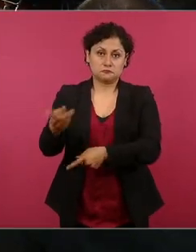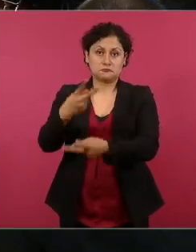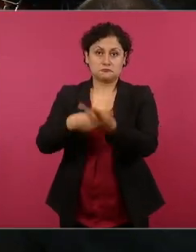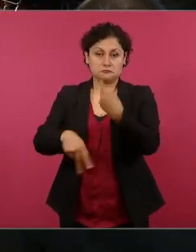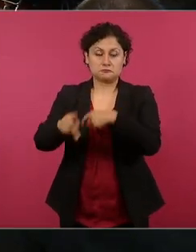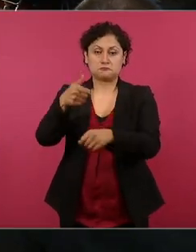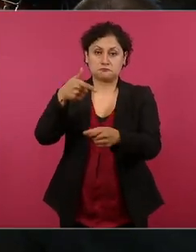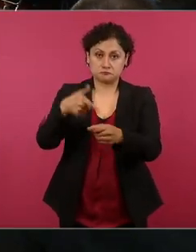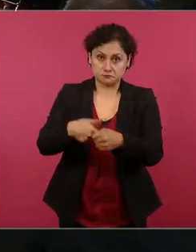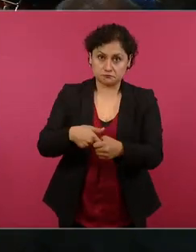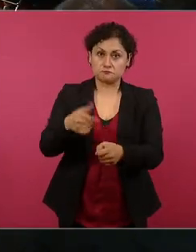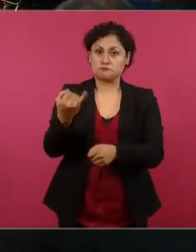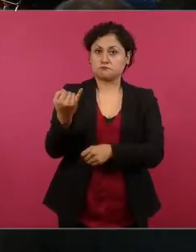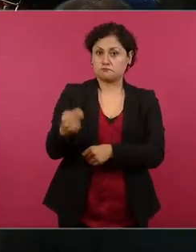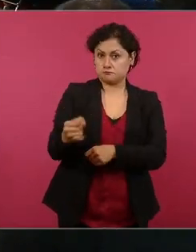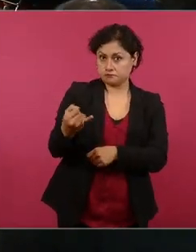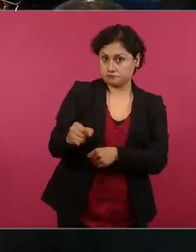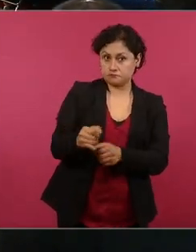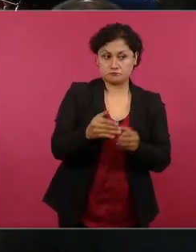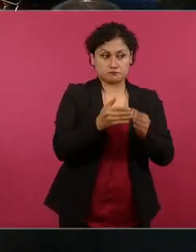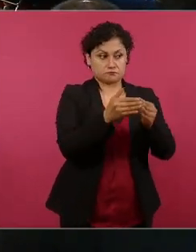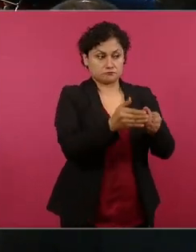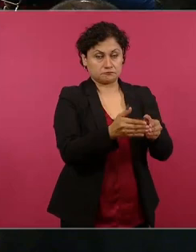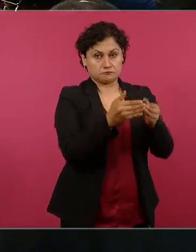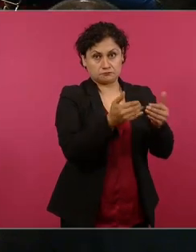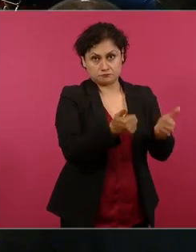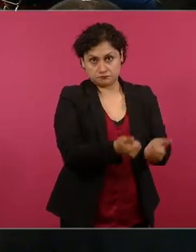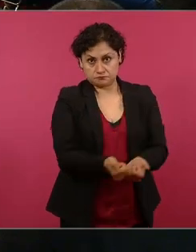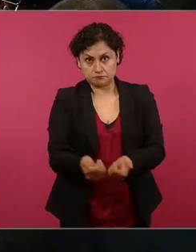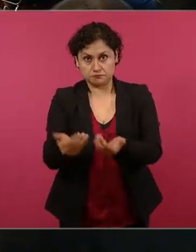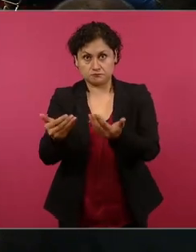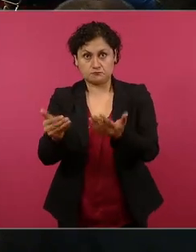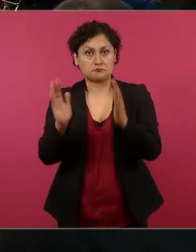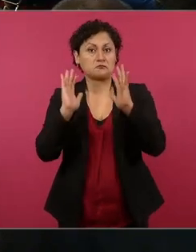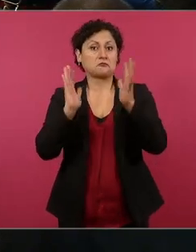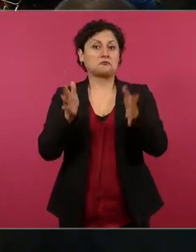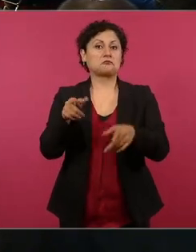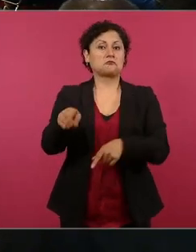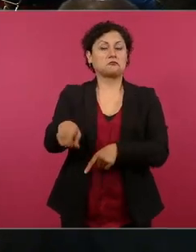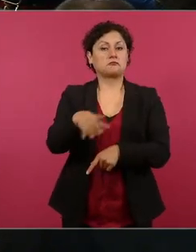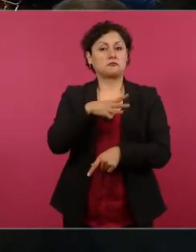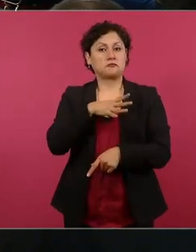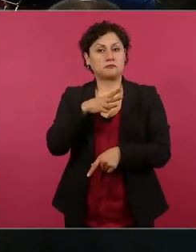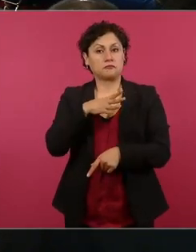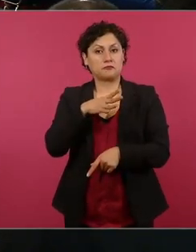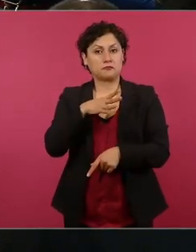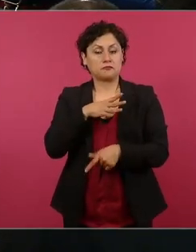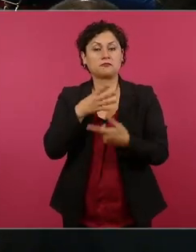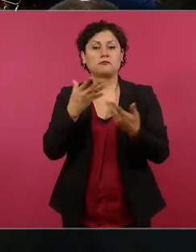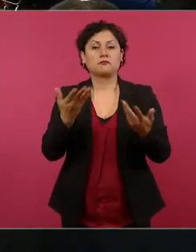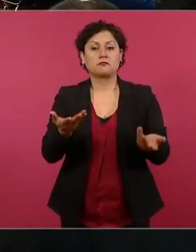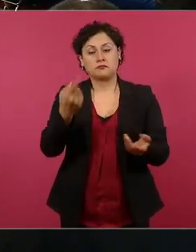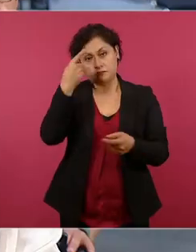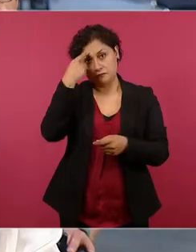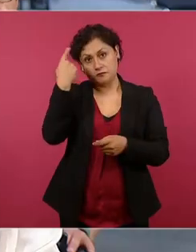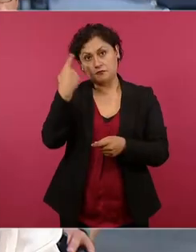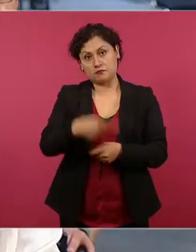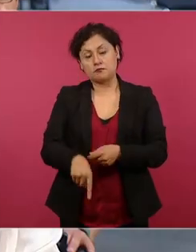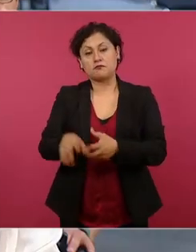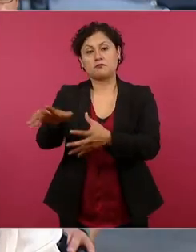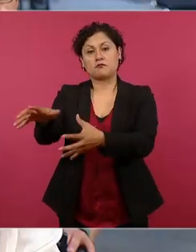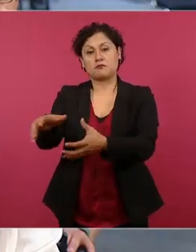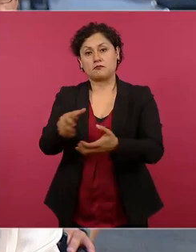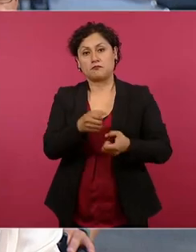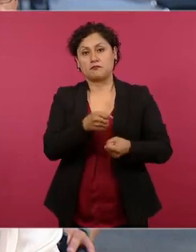dar diésel, este buque tanque ya viajó a Tabasco para abastecer